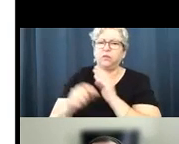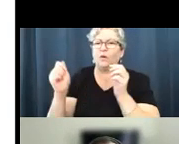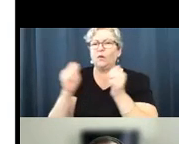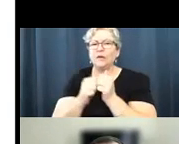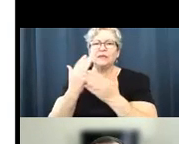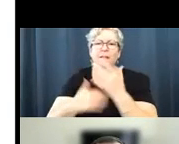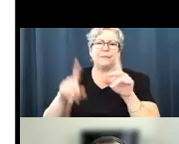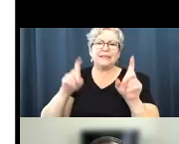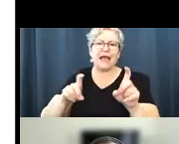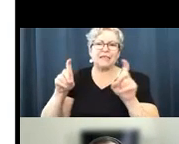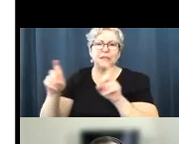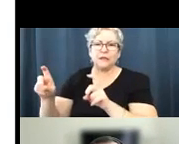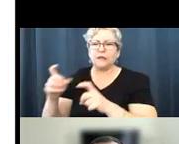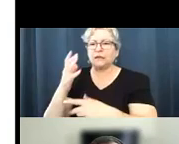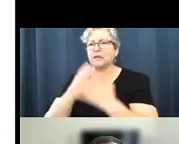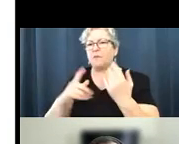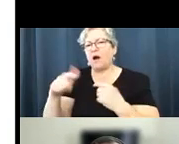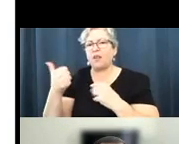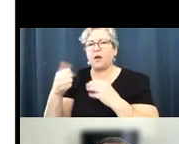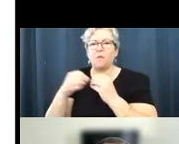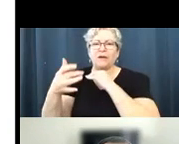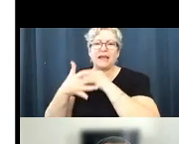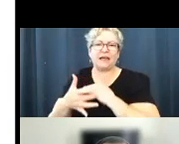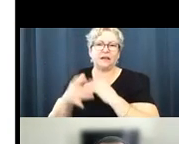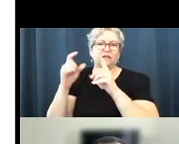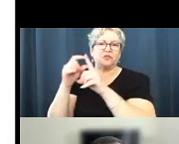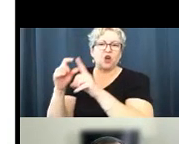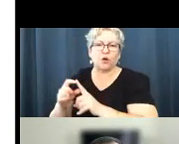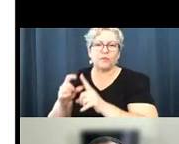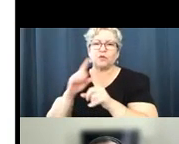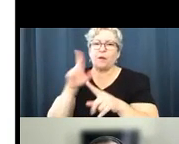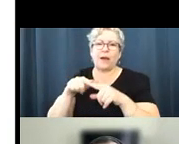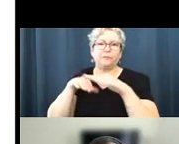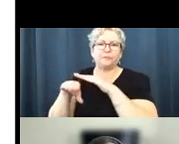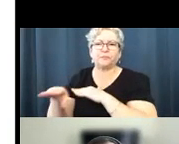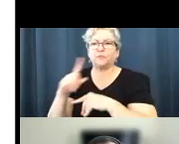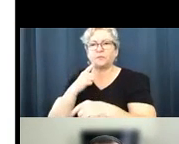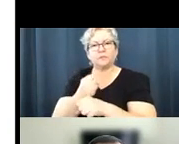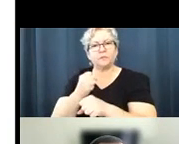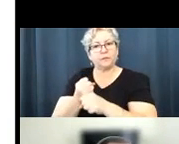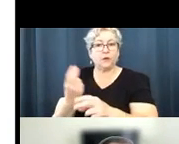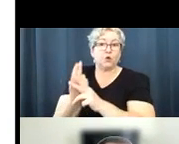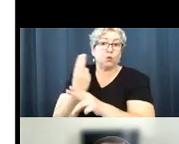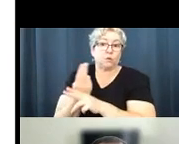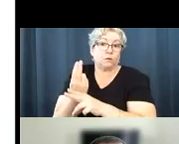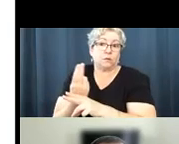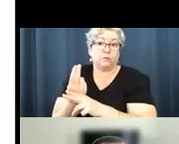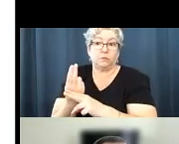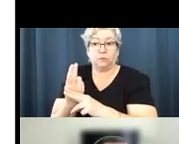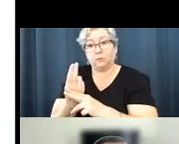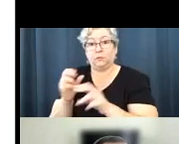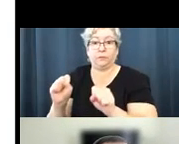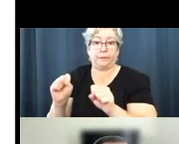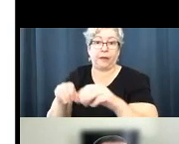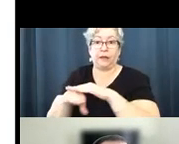vamos a adentrarnos bastante en algunas pruebas y en algunos de los aspectos técnicos para que lo puedan hacer lo más